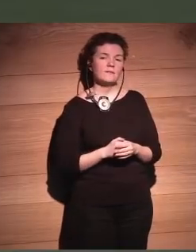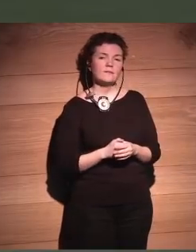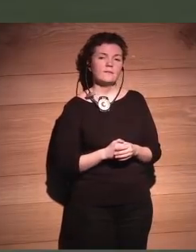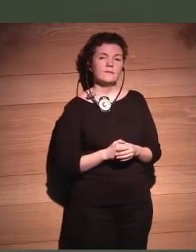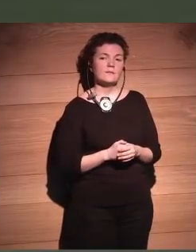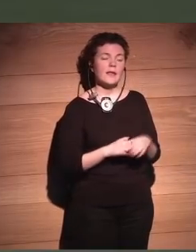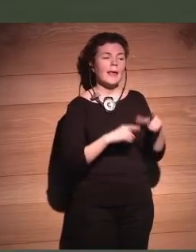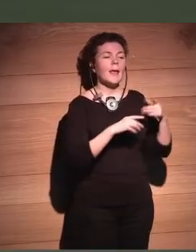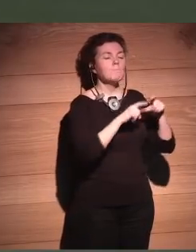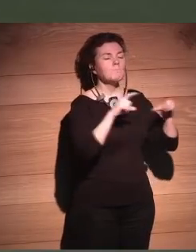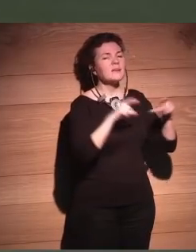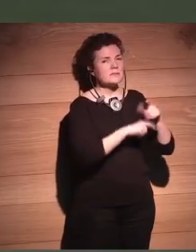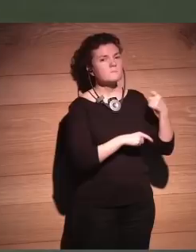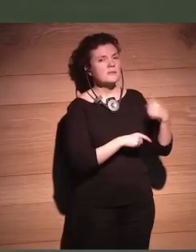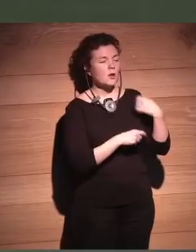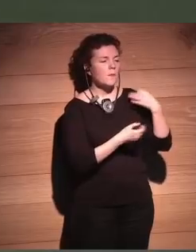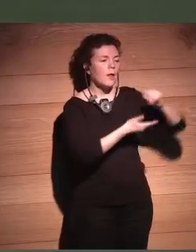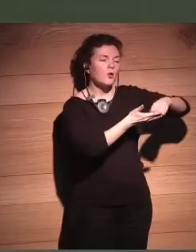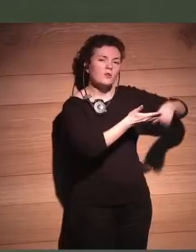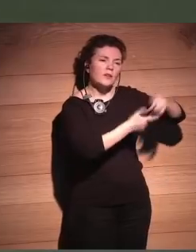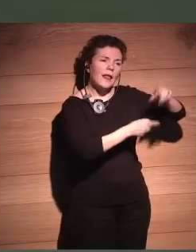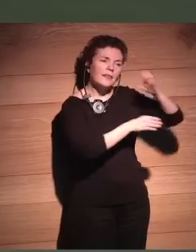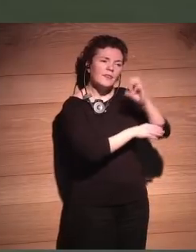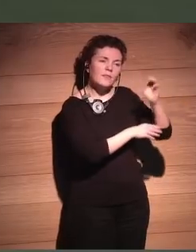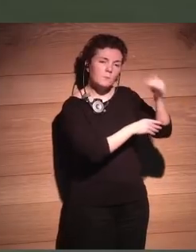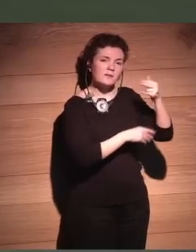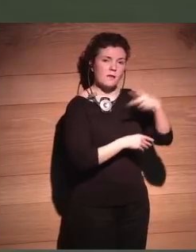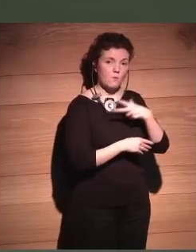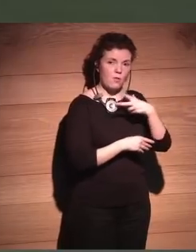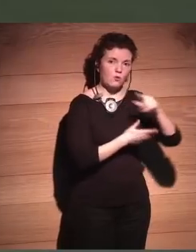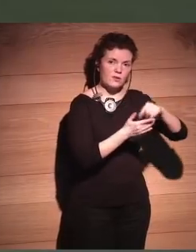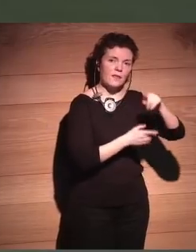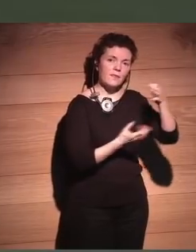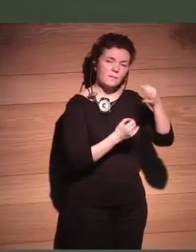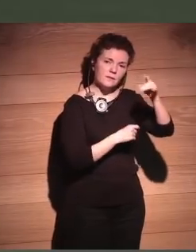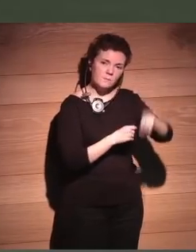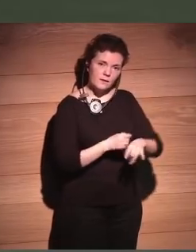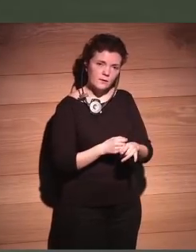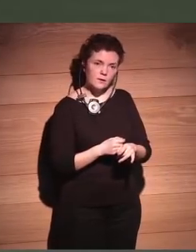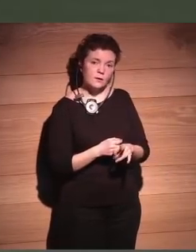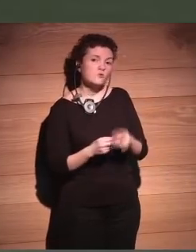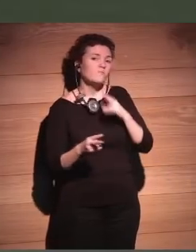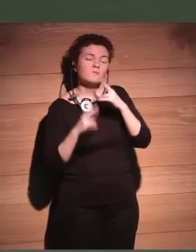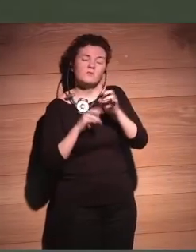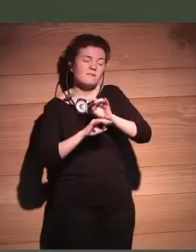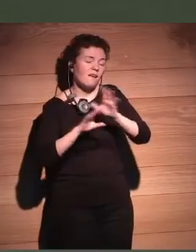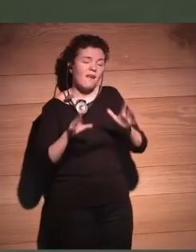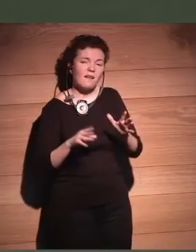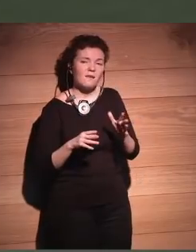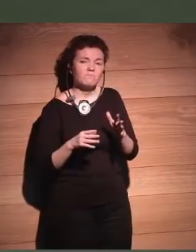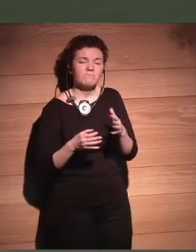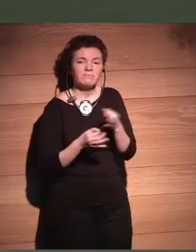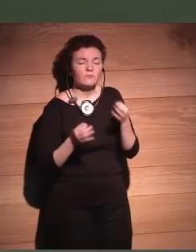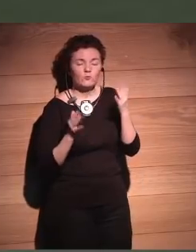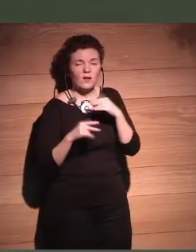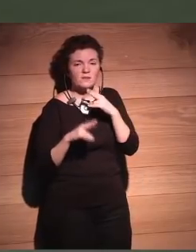que una empresa que tiene que contratar un montón de científicos y abogados. No tengo una respuesta